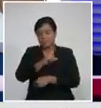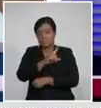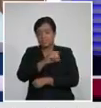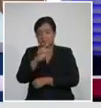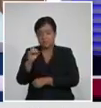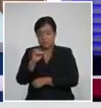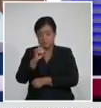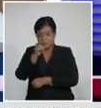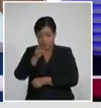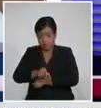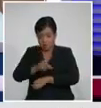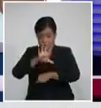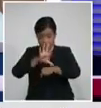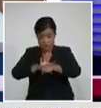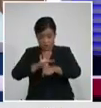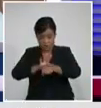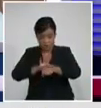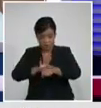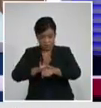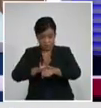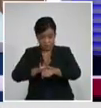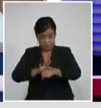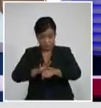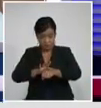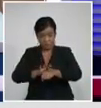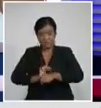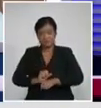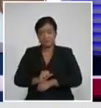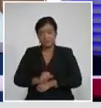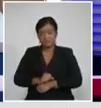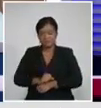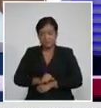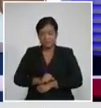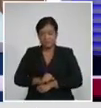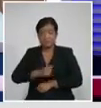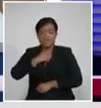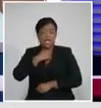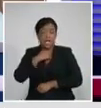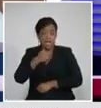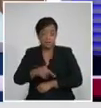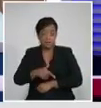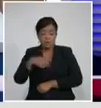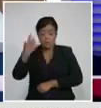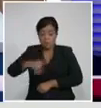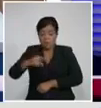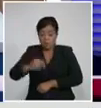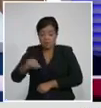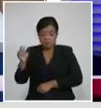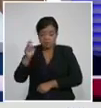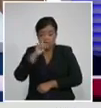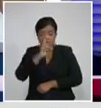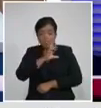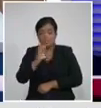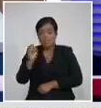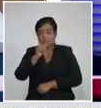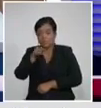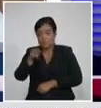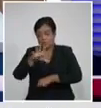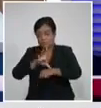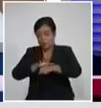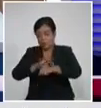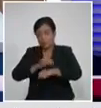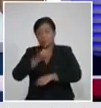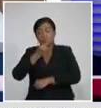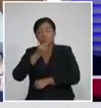sea, que al final del ensayo tenemos 100 enfermos, ¿no?, en total. Supongamos que 80 estén en el grupo